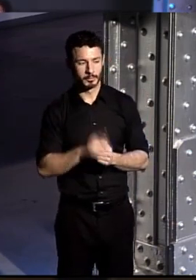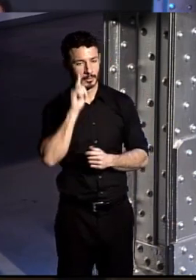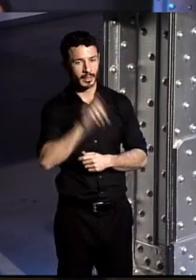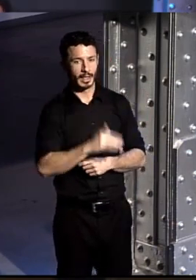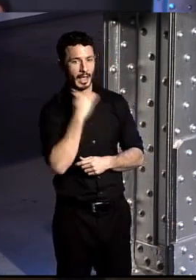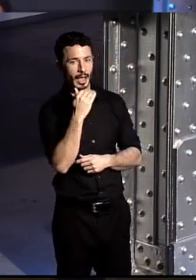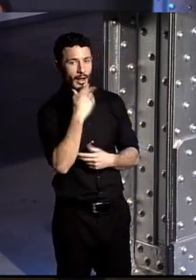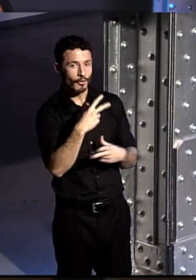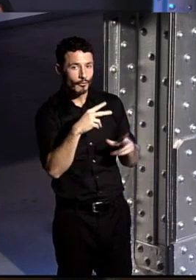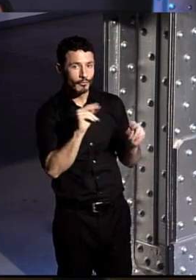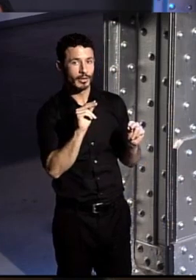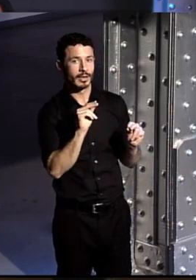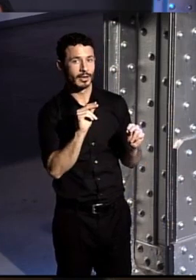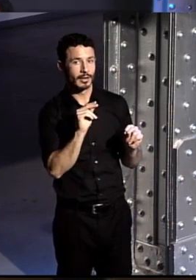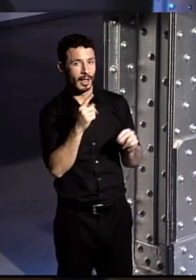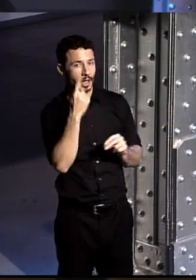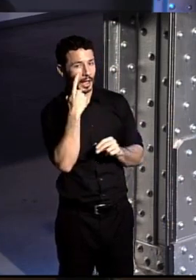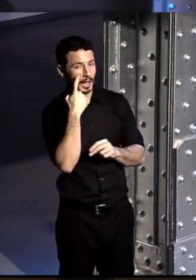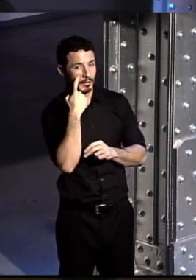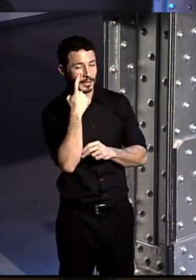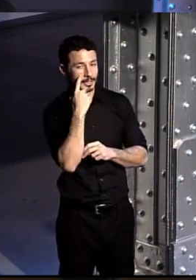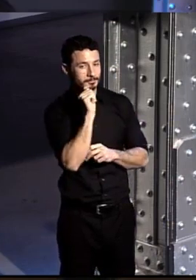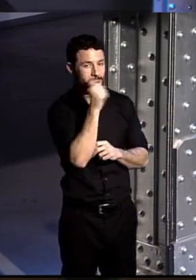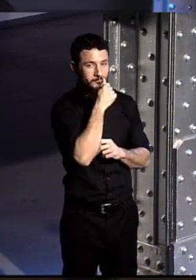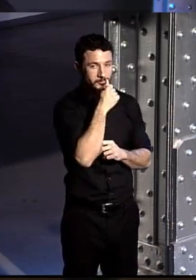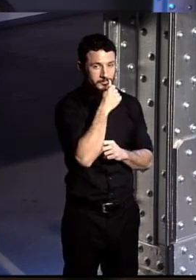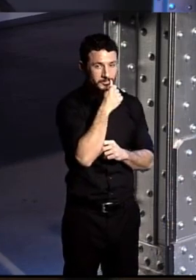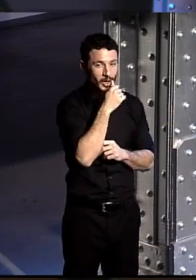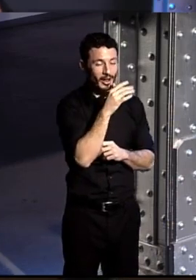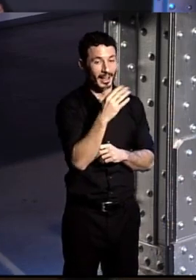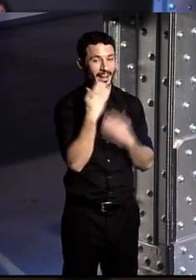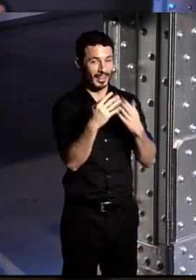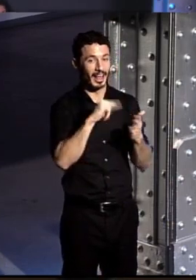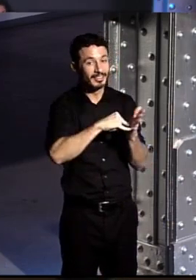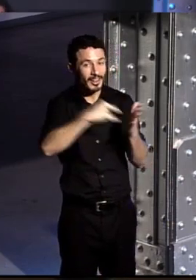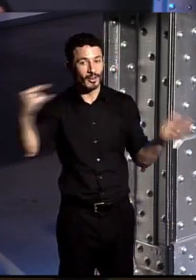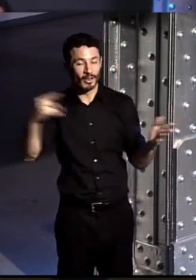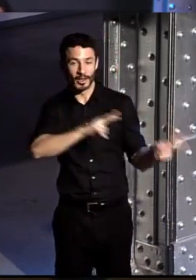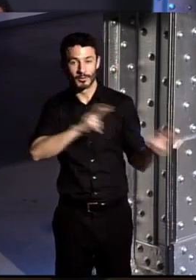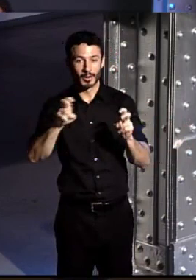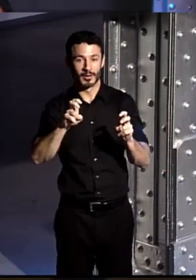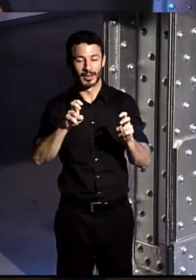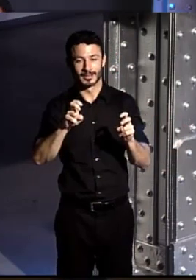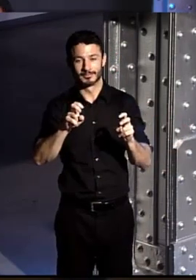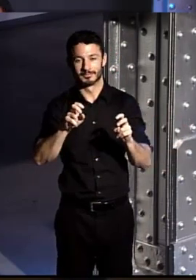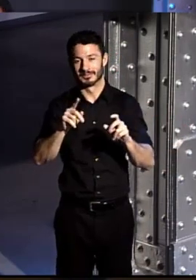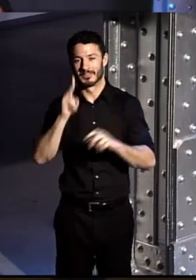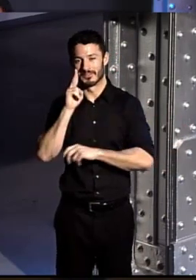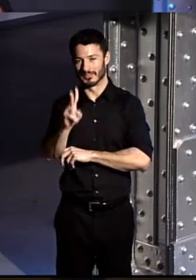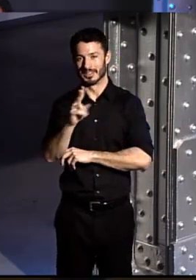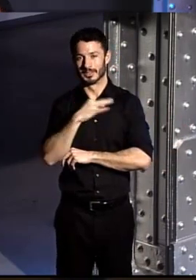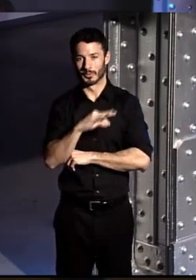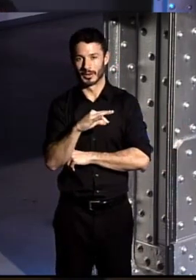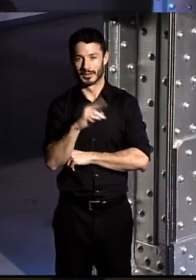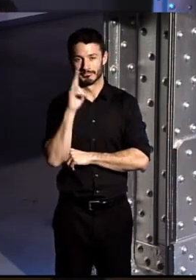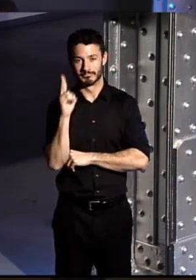una viñeta maravillosa que vamos a ver ahora. Es secreta, pero ahora ya con estas nuevas tecnologías que ya soñó Verne, se nos va a personificar aquí. Madre mía, pero qué